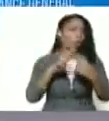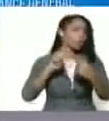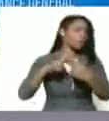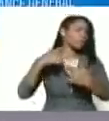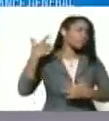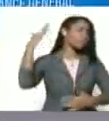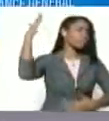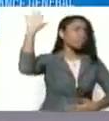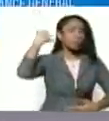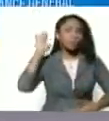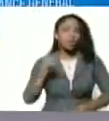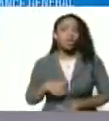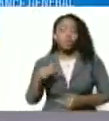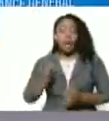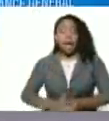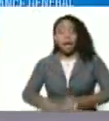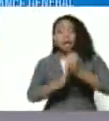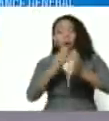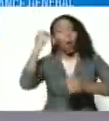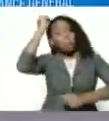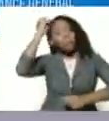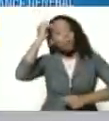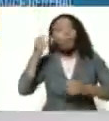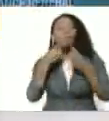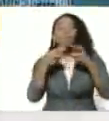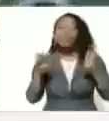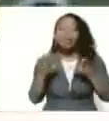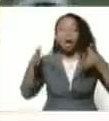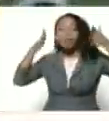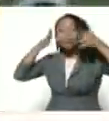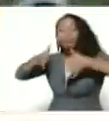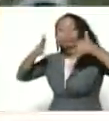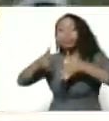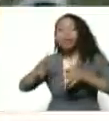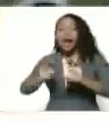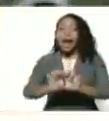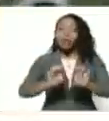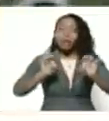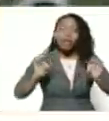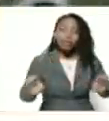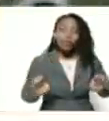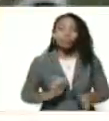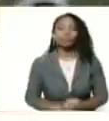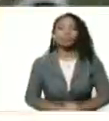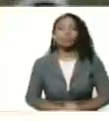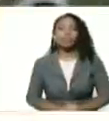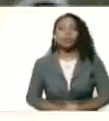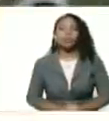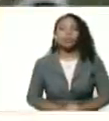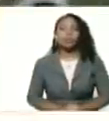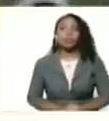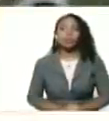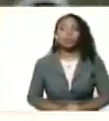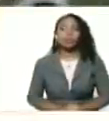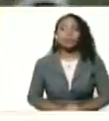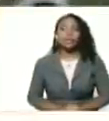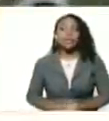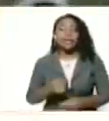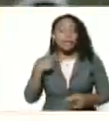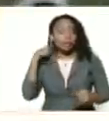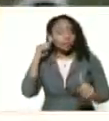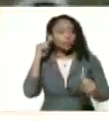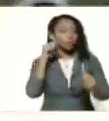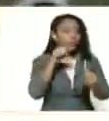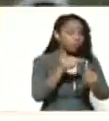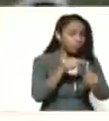ejercen un liderazgo de opinión pública orientador, que educa y que va a la profundidad, que no se